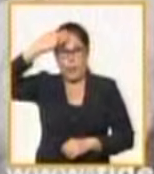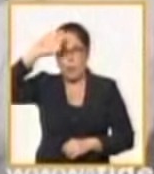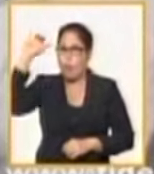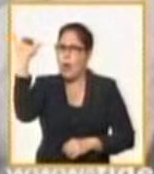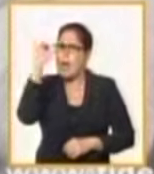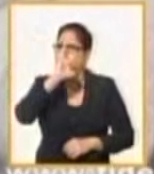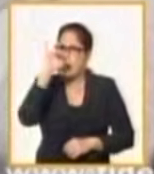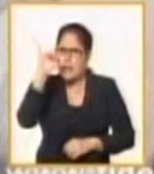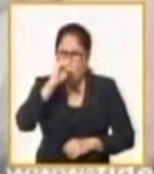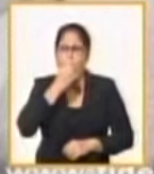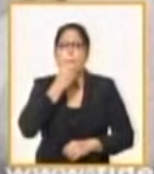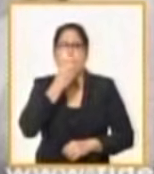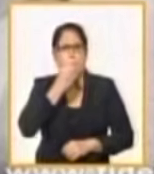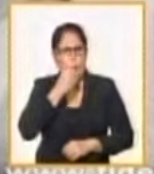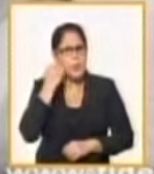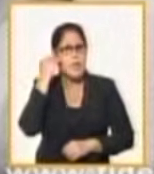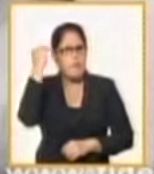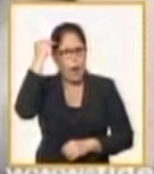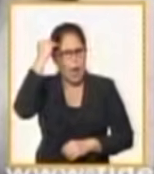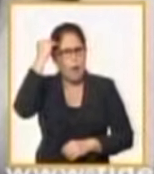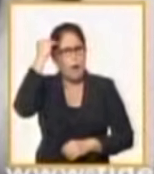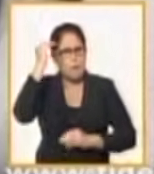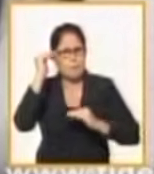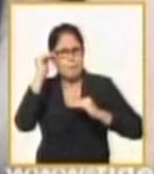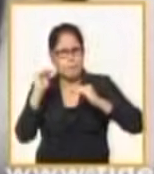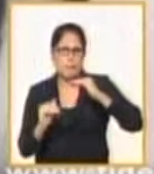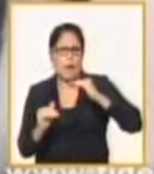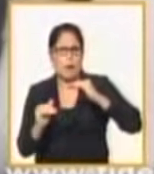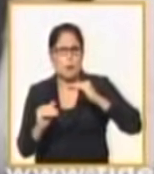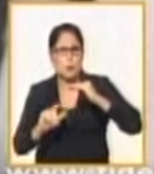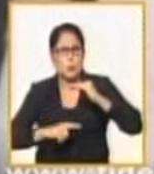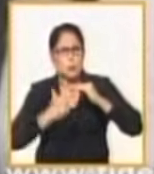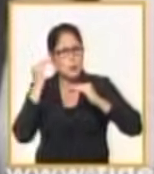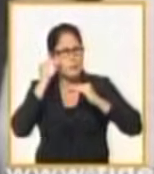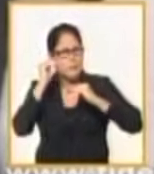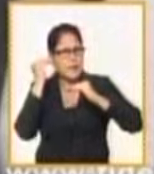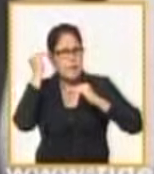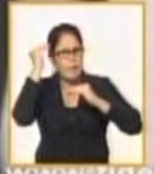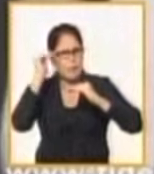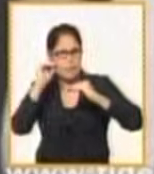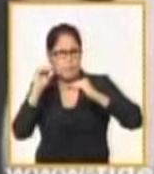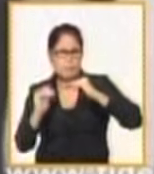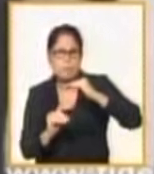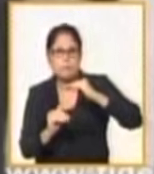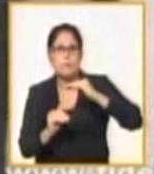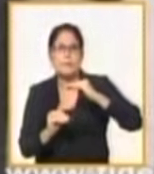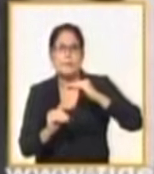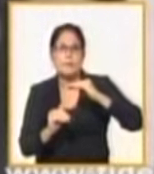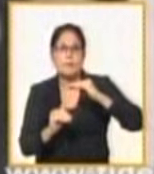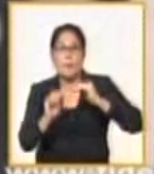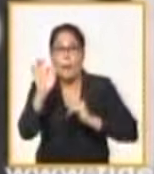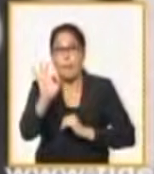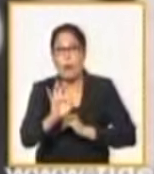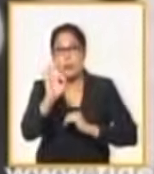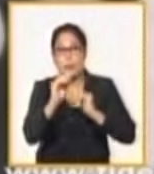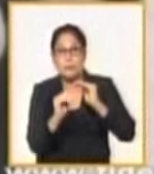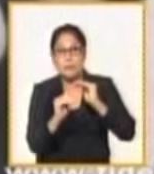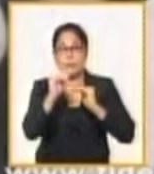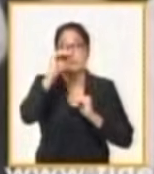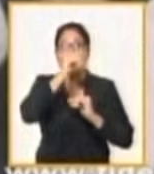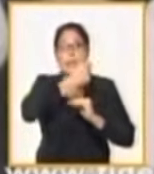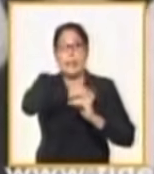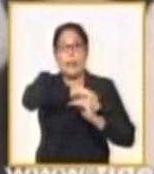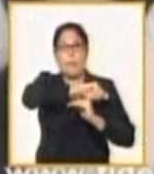tiene un nivel bajo de cultura, que un porcentaje alto del